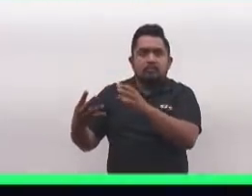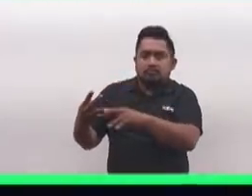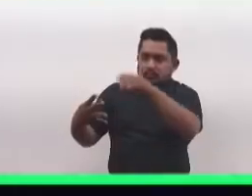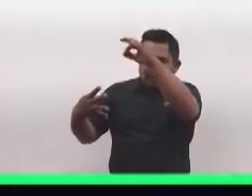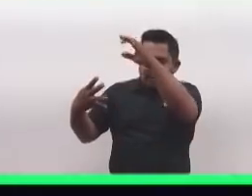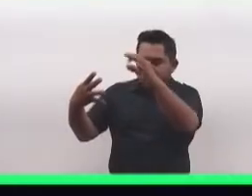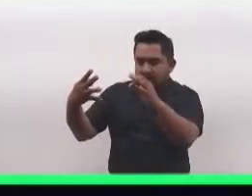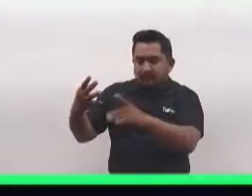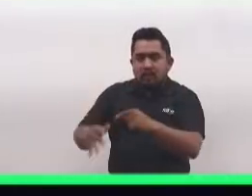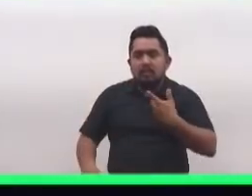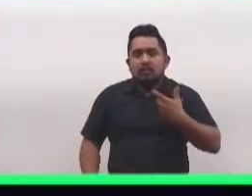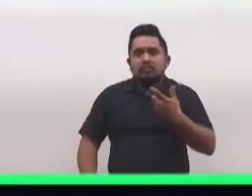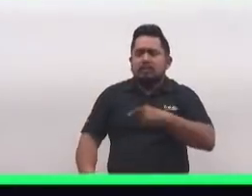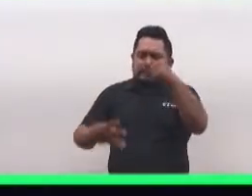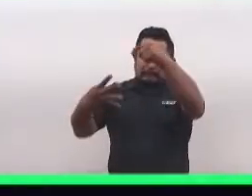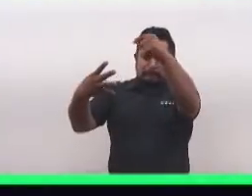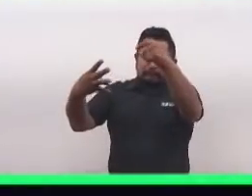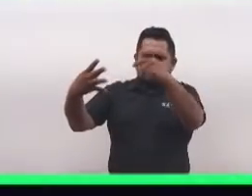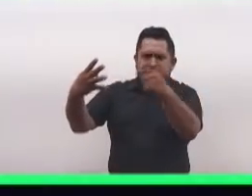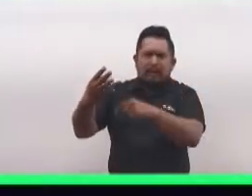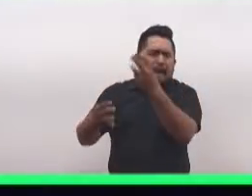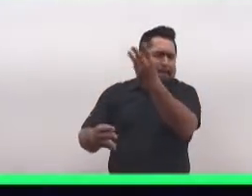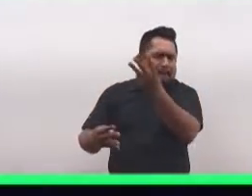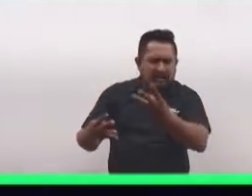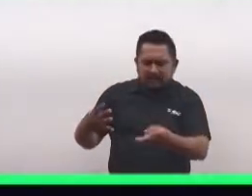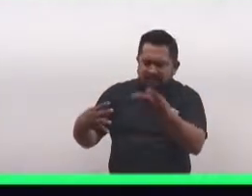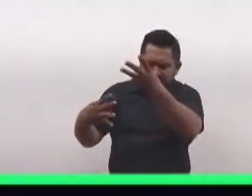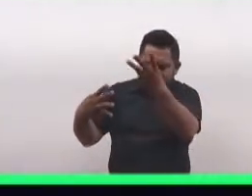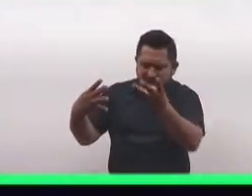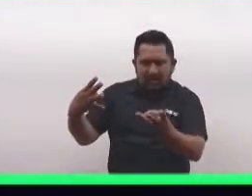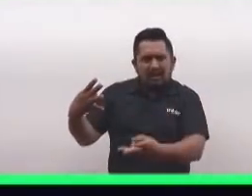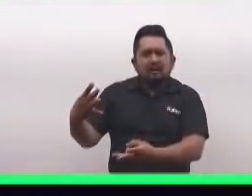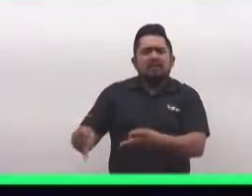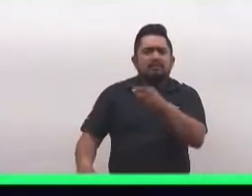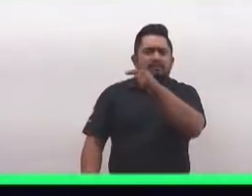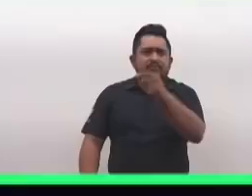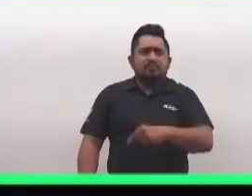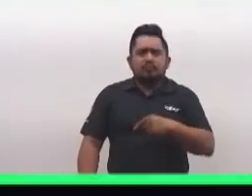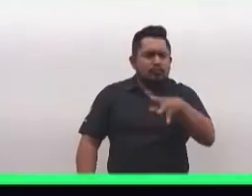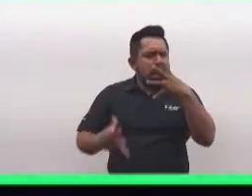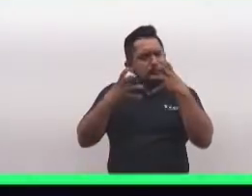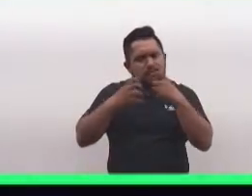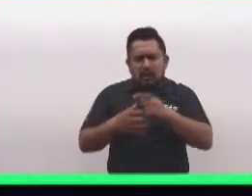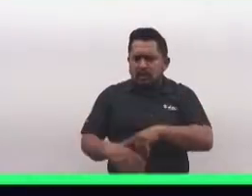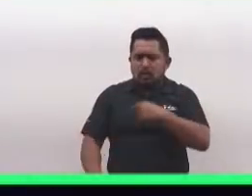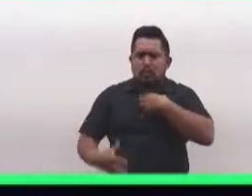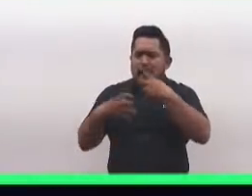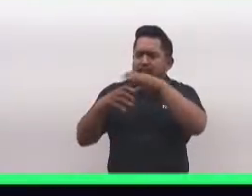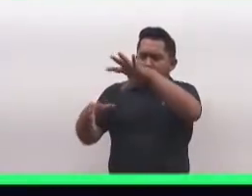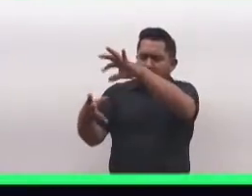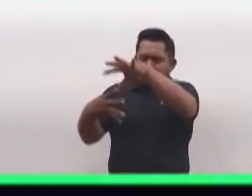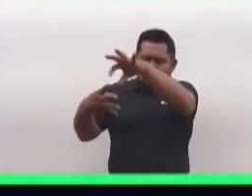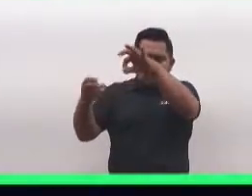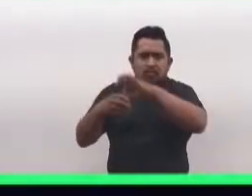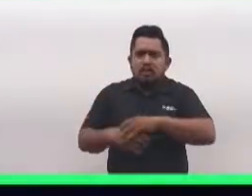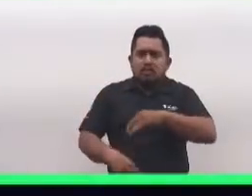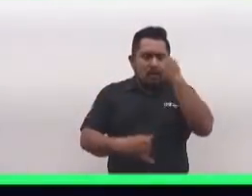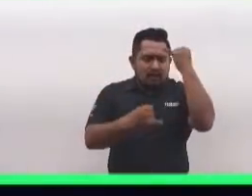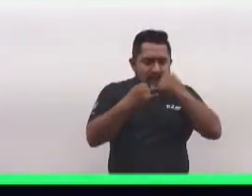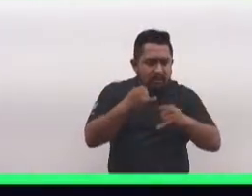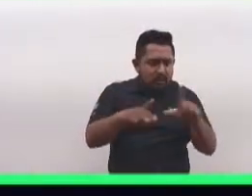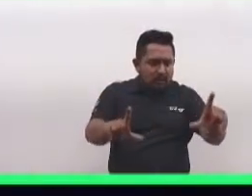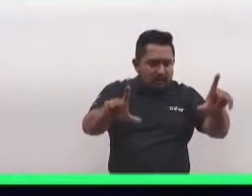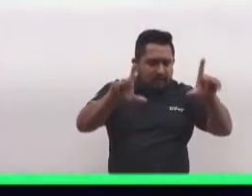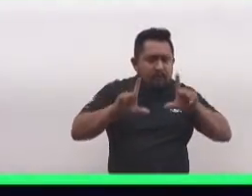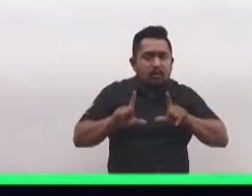profecía administración eclesiástica historia de la iglesia evangelios sinópticos lo que usted quiera puede llevar cuando haya terminado su curso usted recibe su